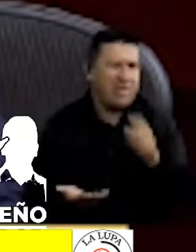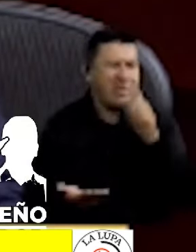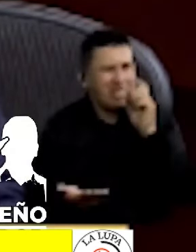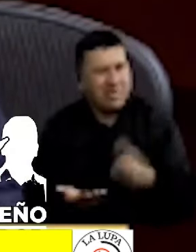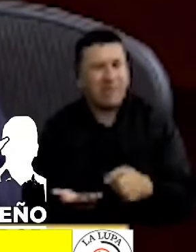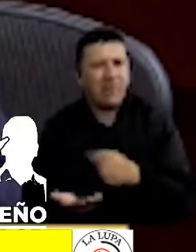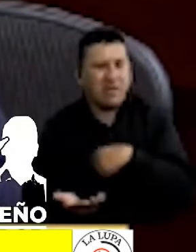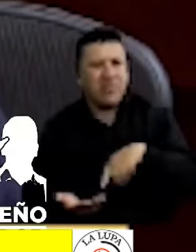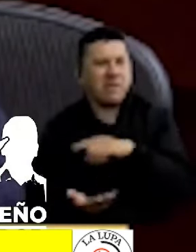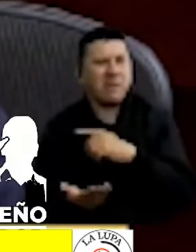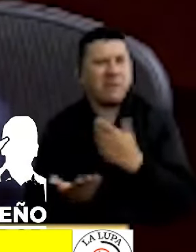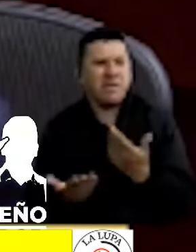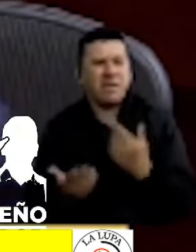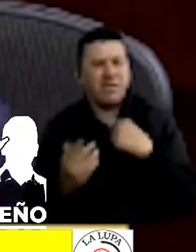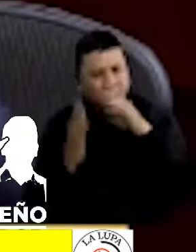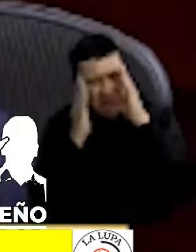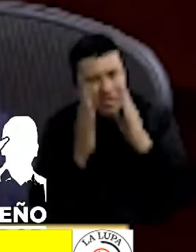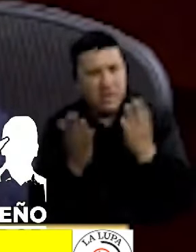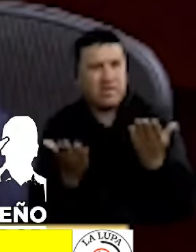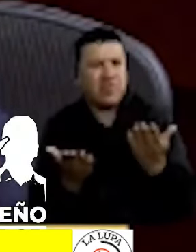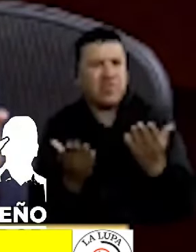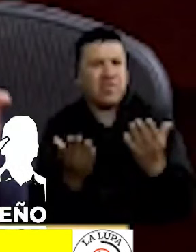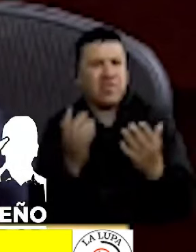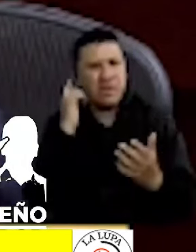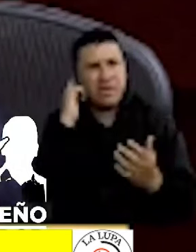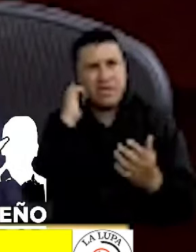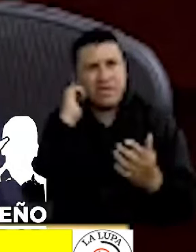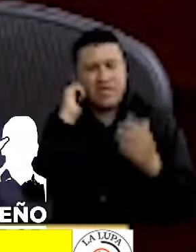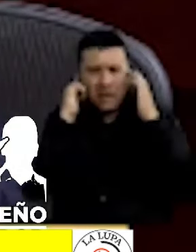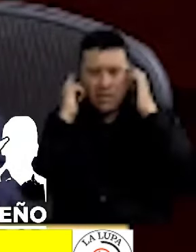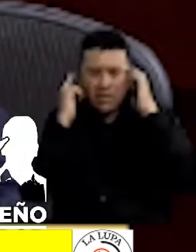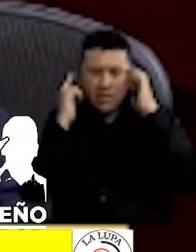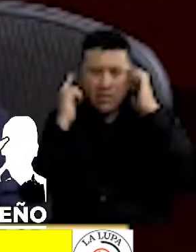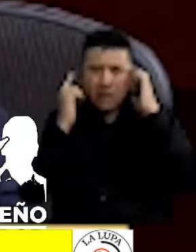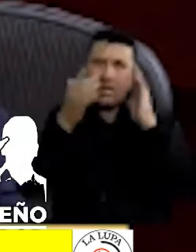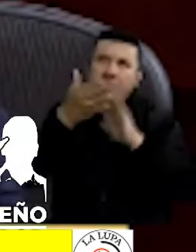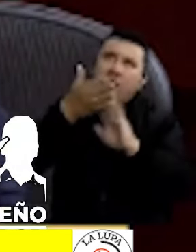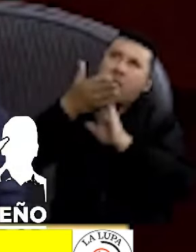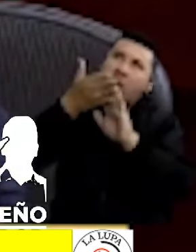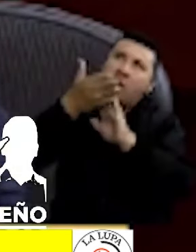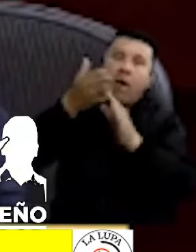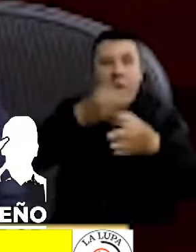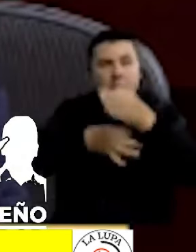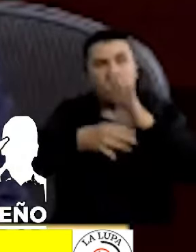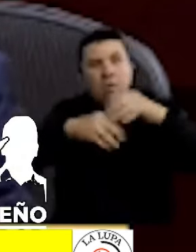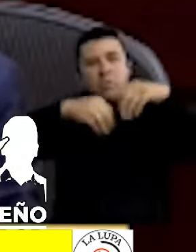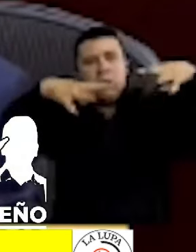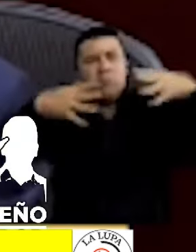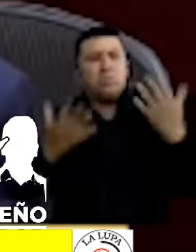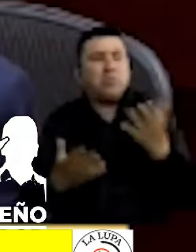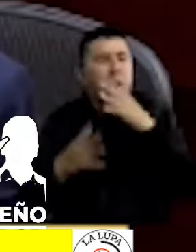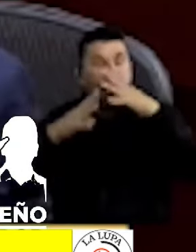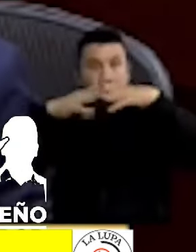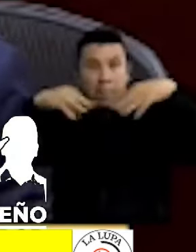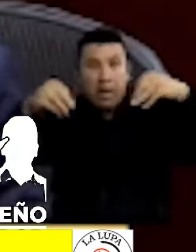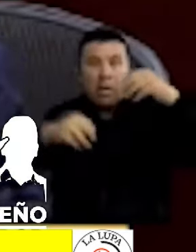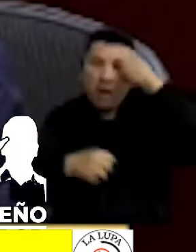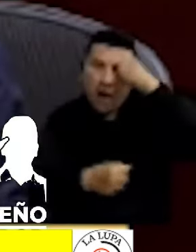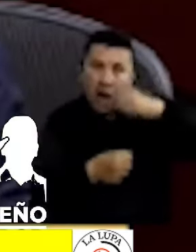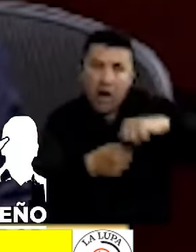replantear. Y el mantenimiento sí, pero teniendo medidas alternativas para no perjudicar más al departamento de